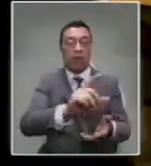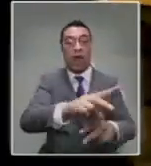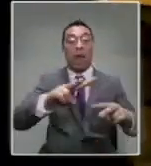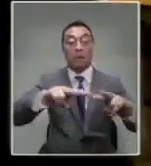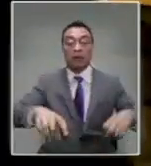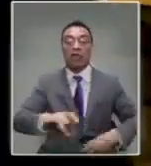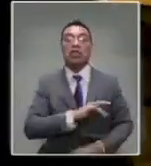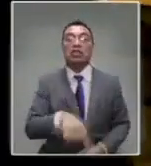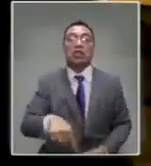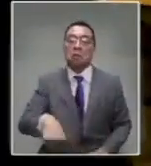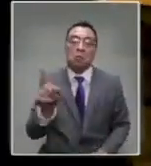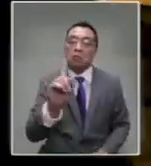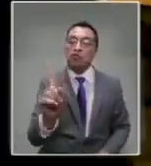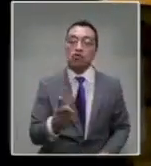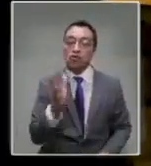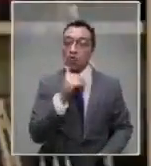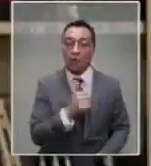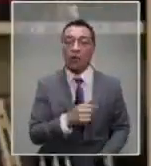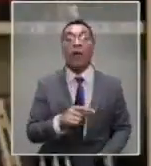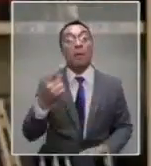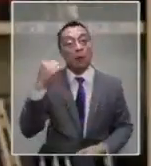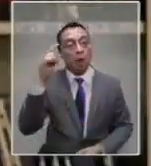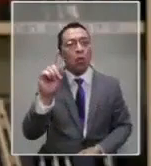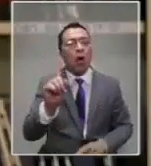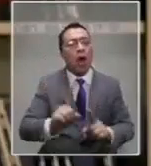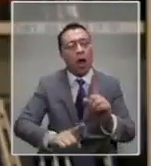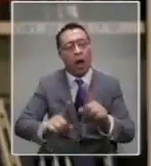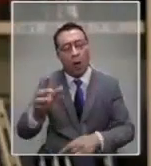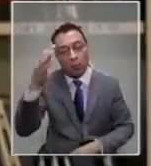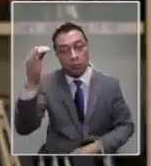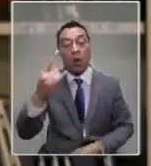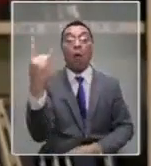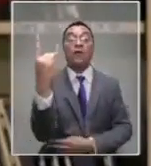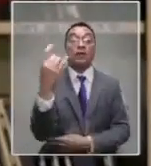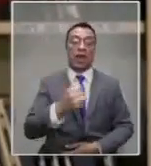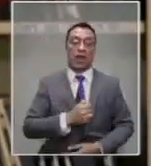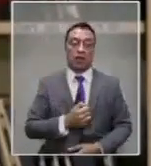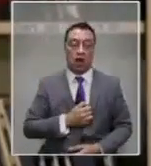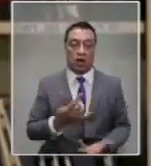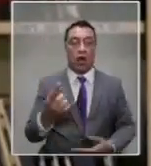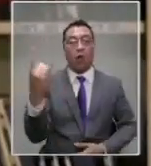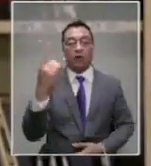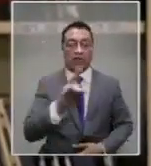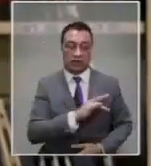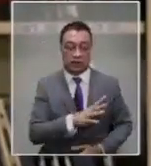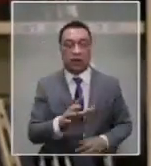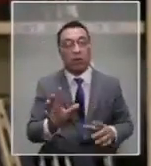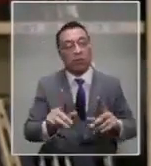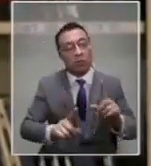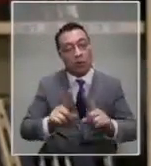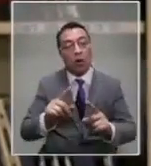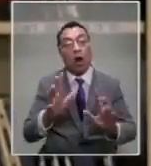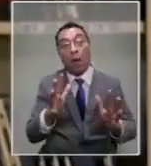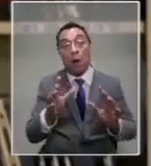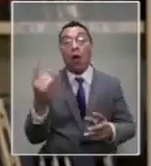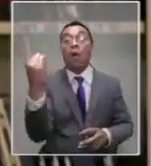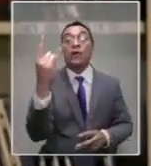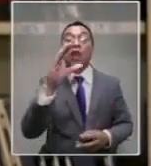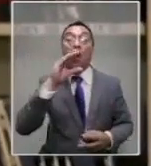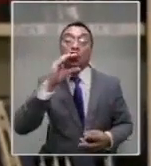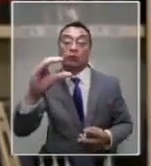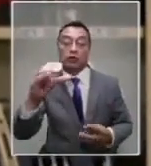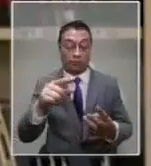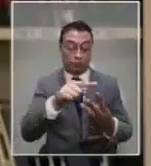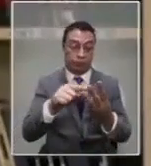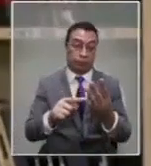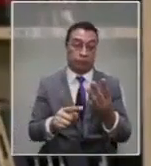investigación, aquí eso en Chile no existe. Salvo casos muy excepcionales como la Universidad Católica, la Universidad de Chile, probablemente la Universidad de